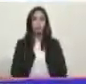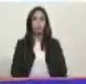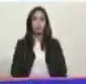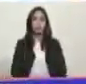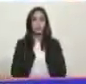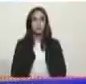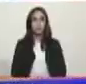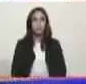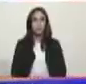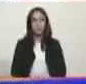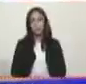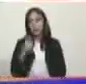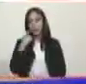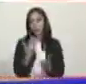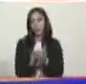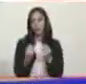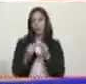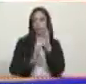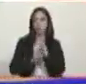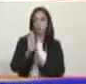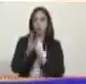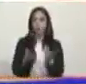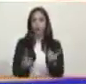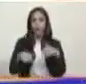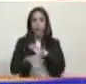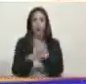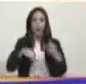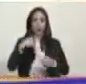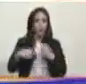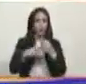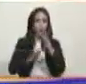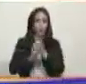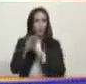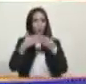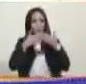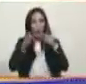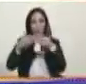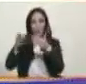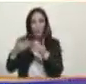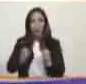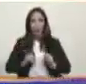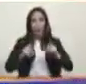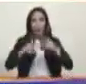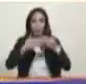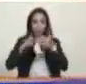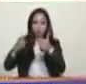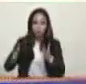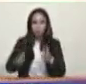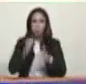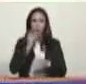Miren cómo la revolución crece a nivel educativo. Abre nuevas ventanas, nuevas oportunidades.